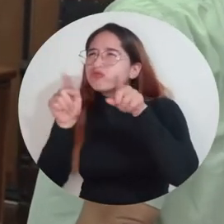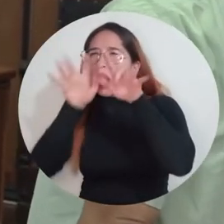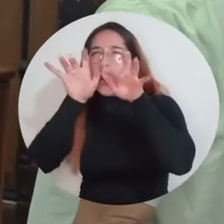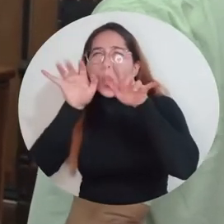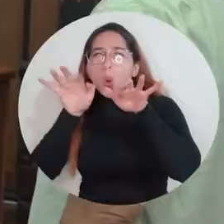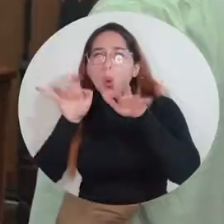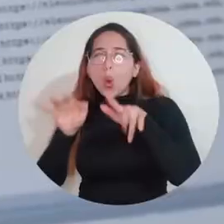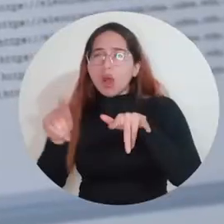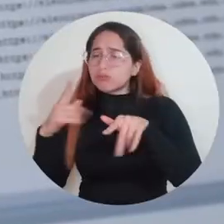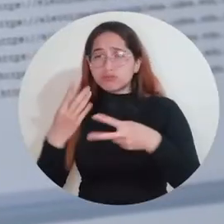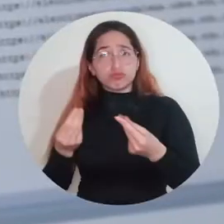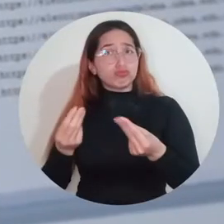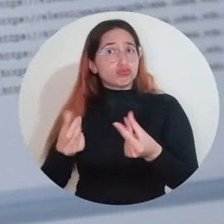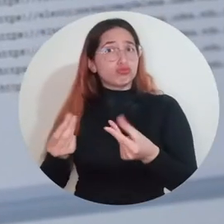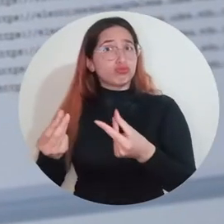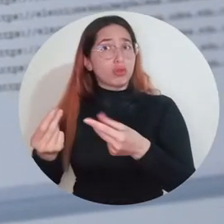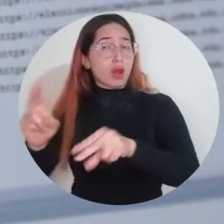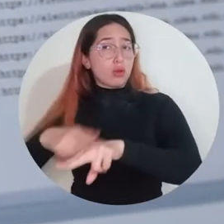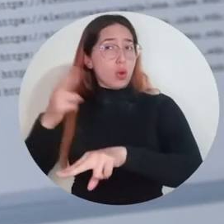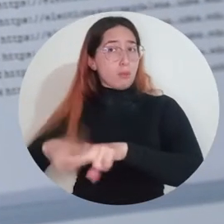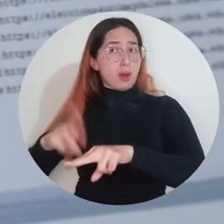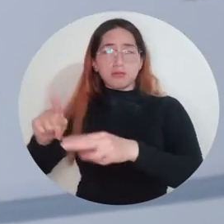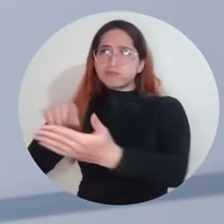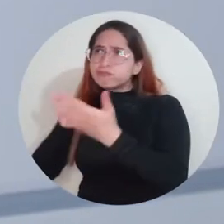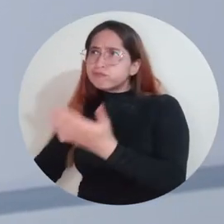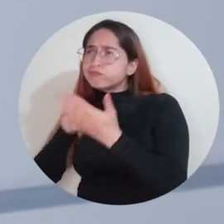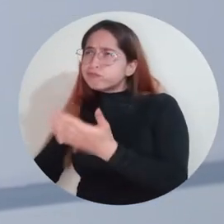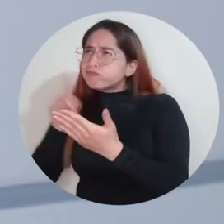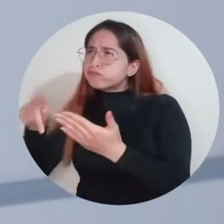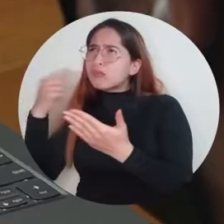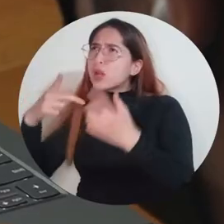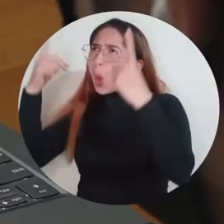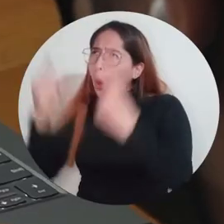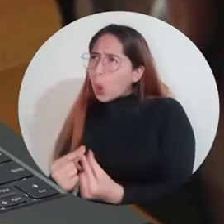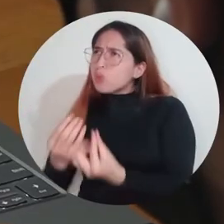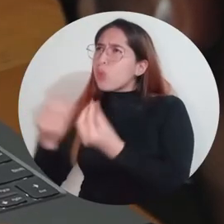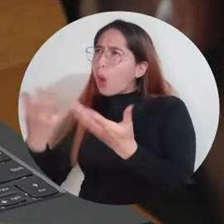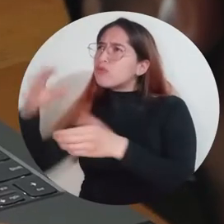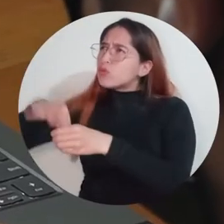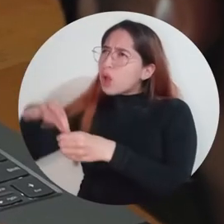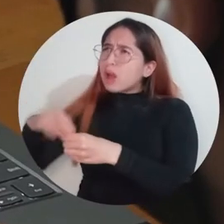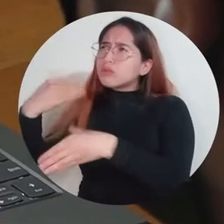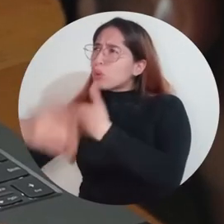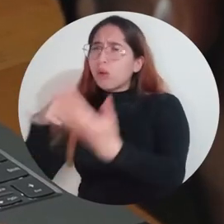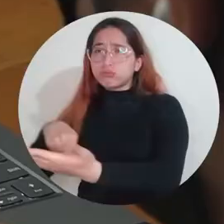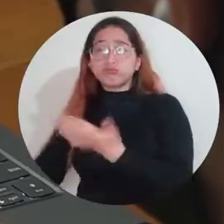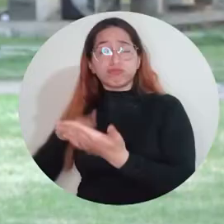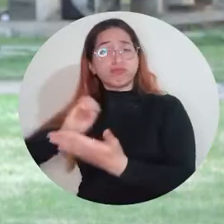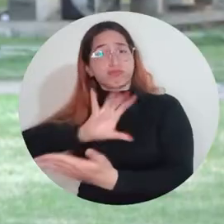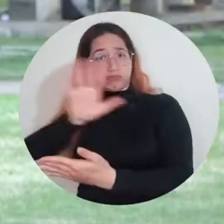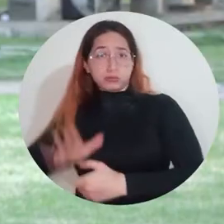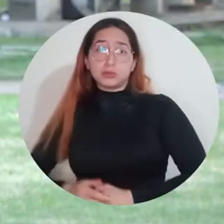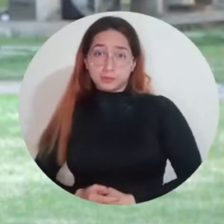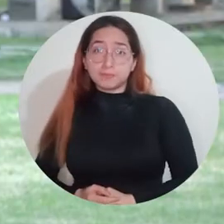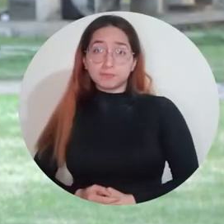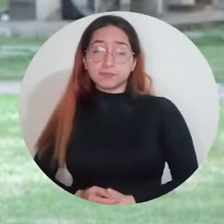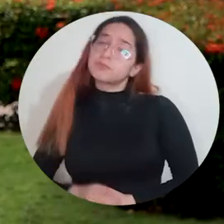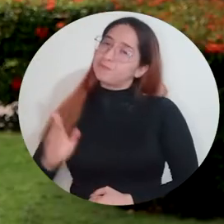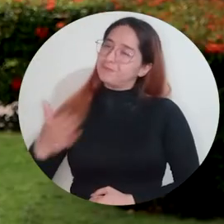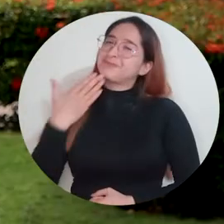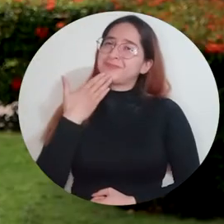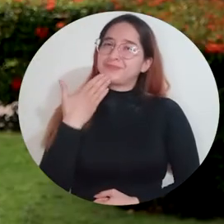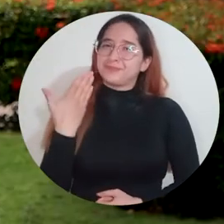de la plataforma, inclusive se demostró además la rapidez en con que la plataforma muestra los resultados del proceso de